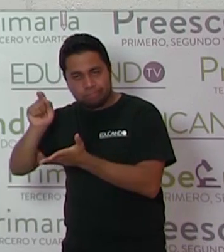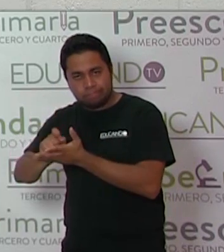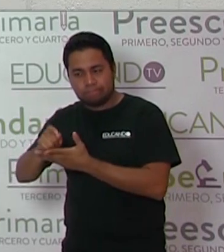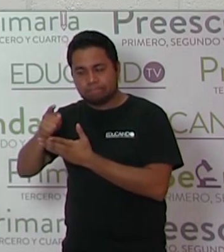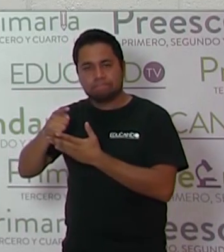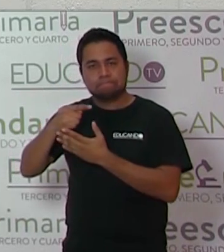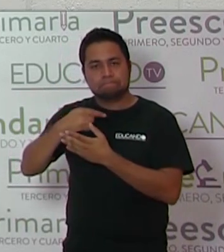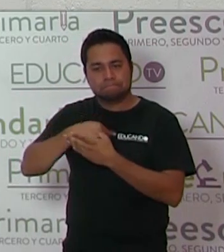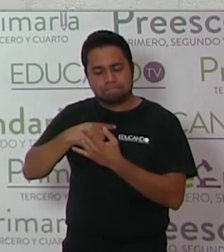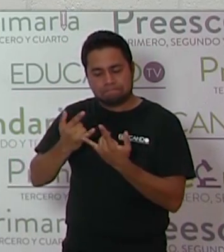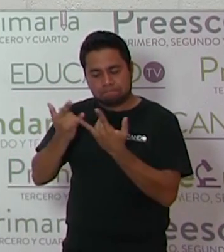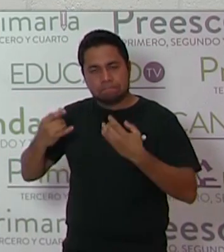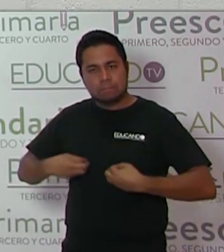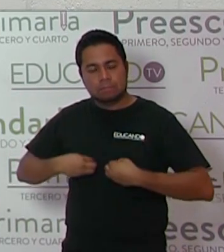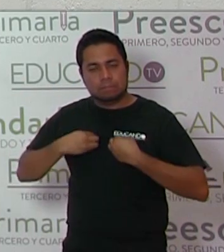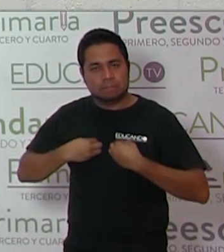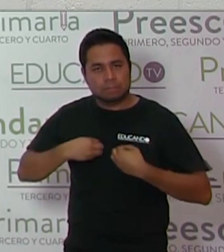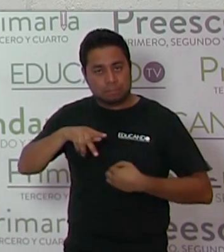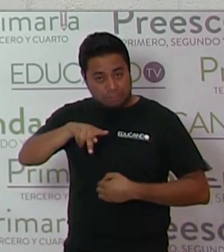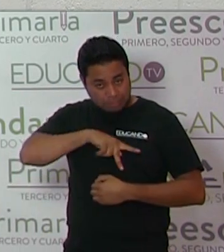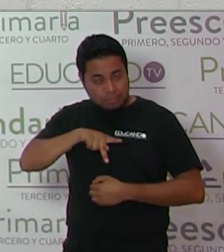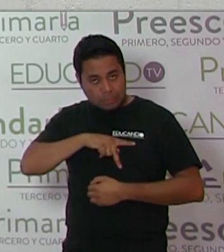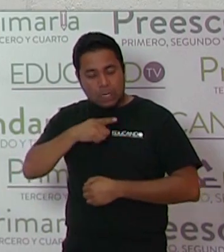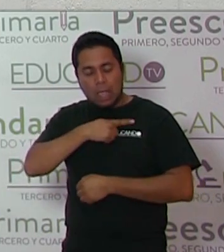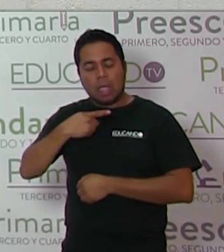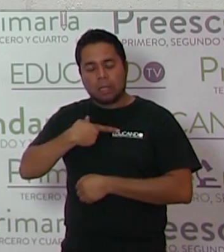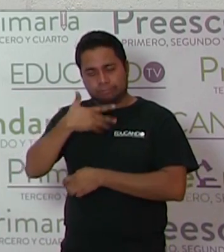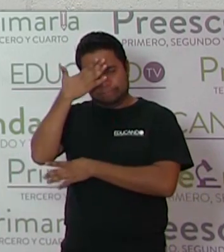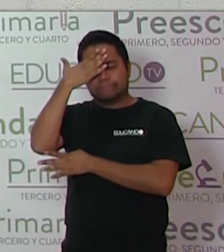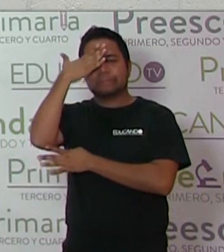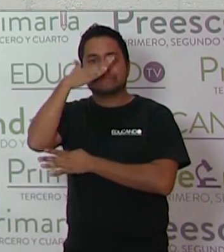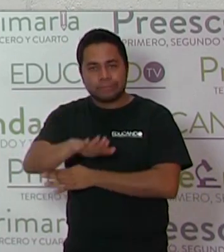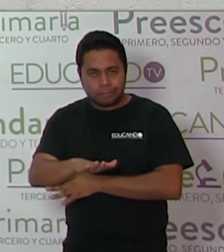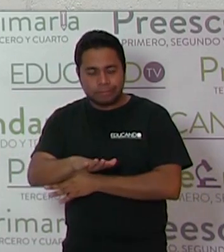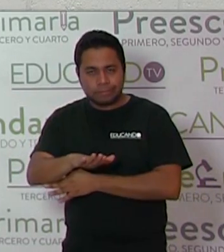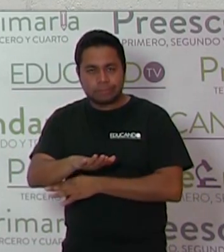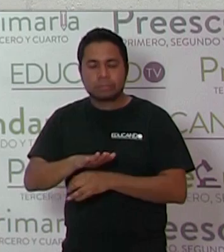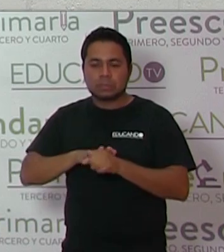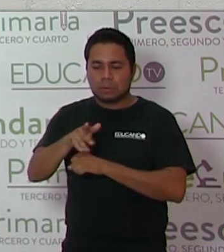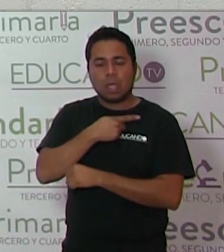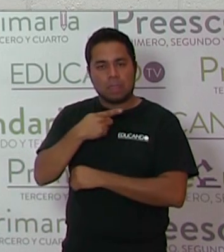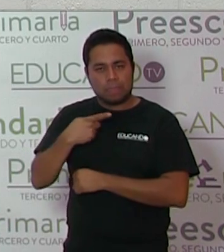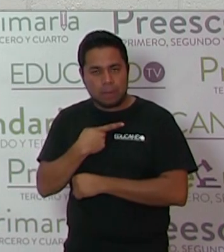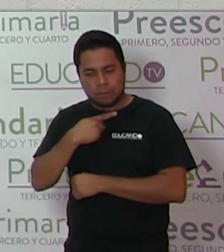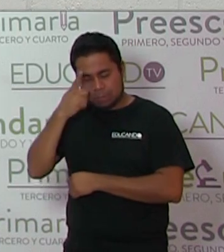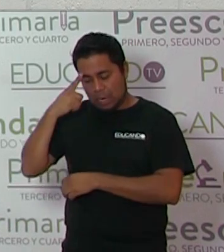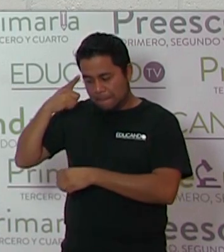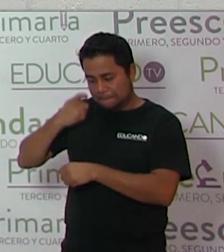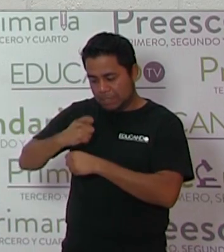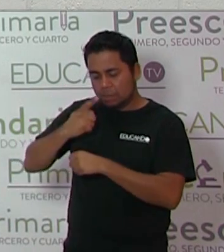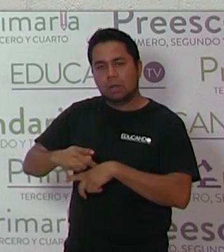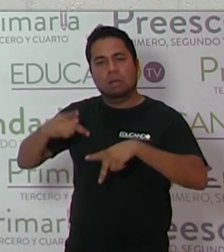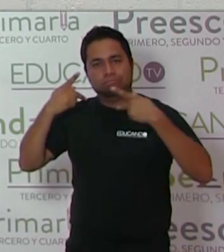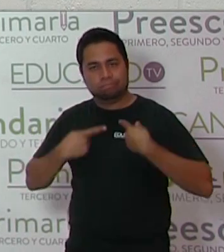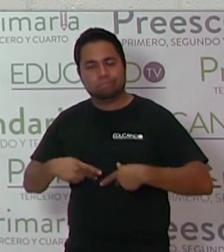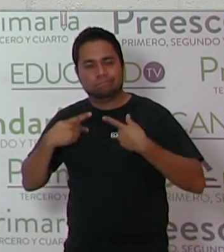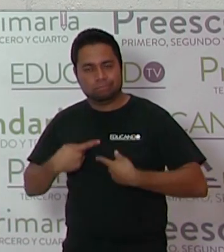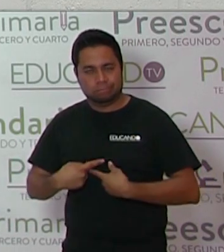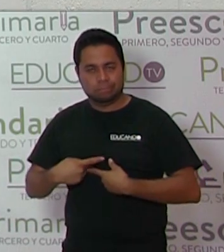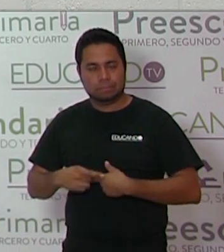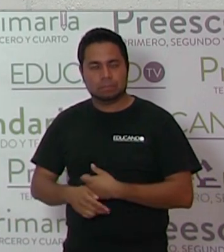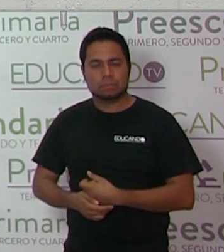escribir nuestra autobiografía, estemos conscientes de que tiene que ser en primera